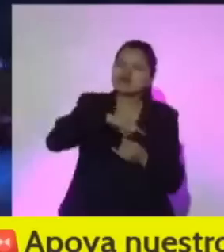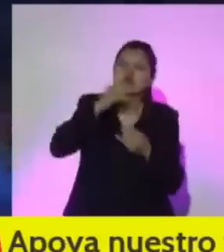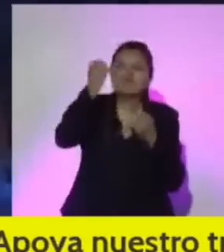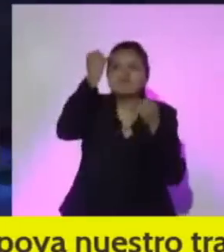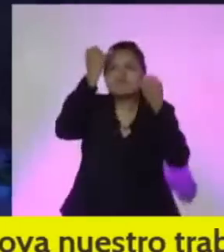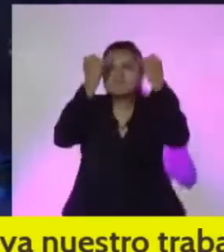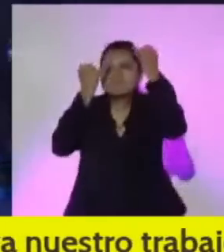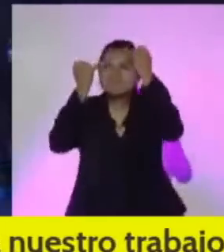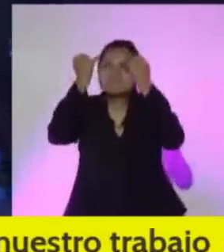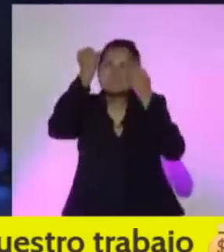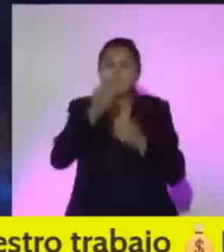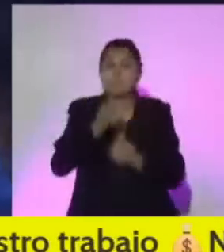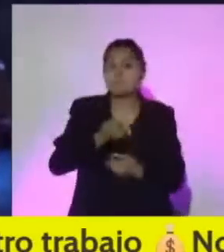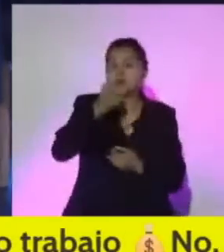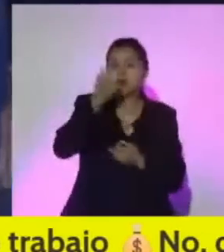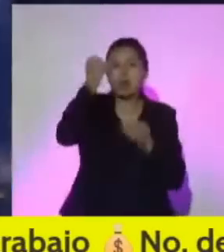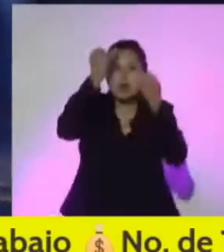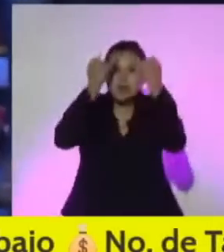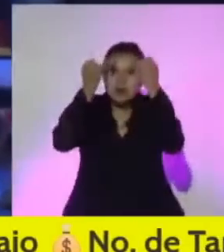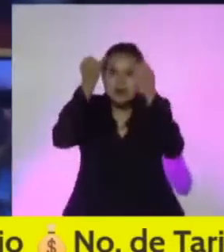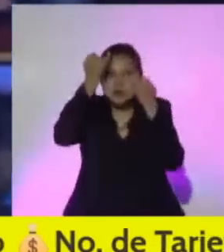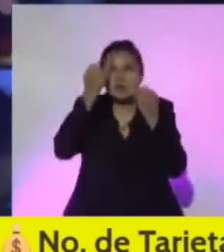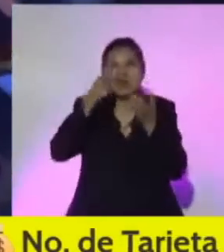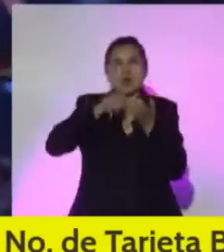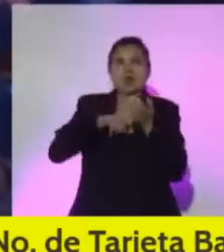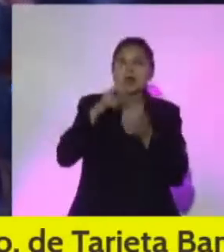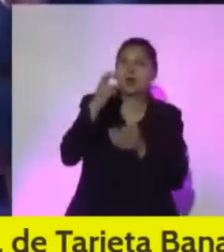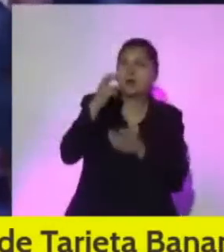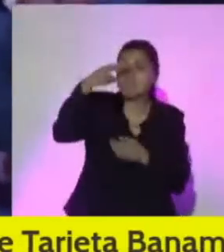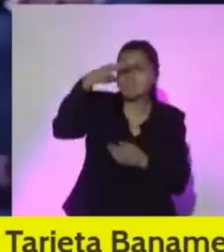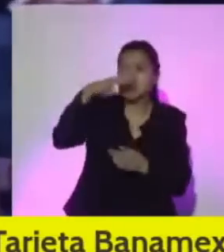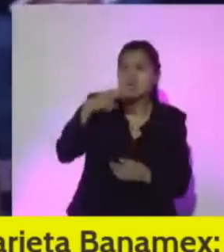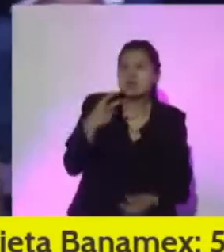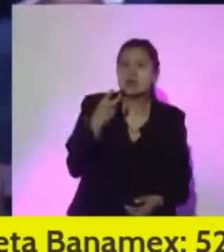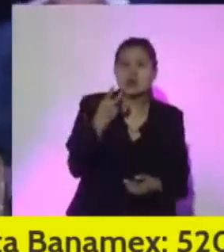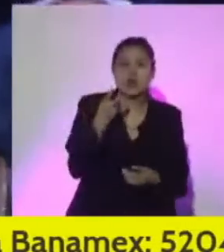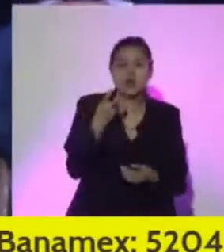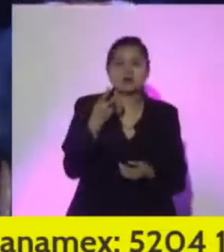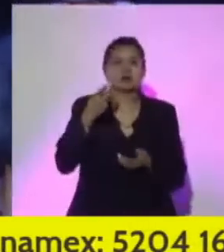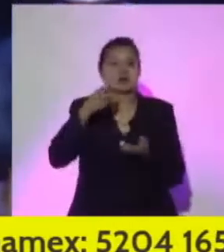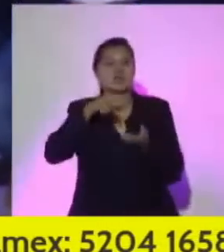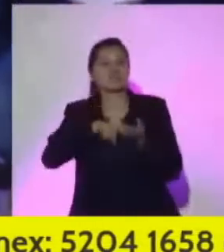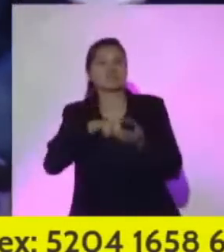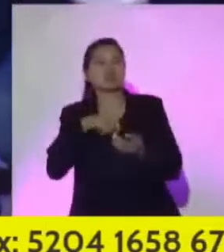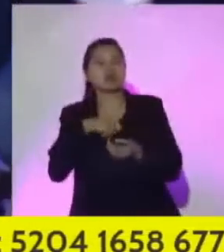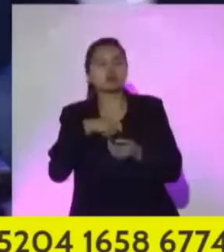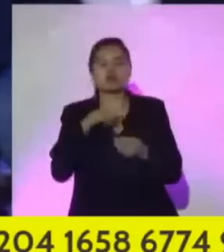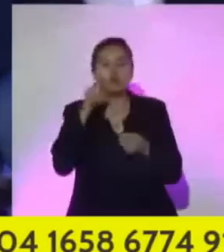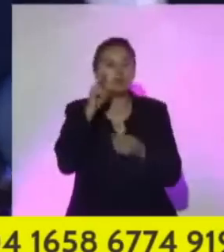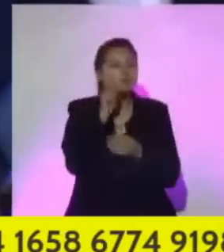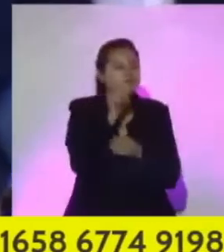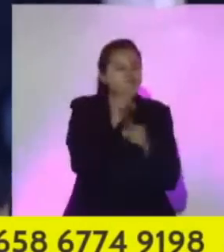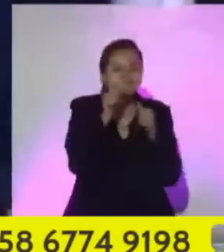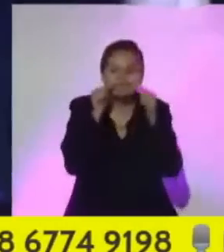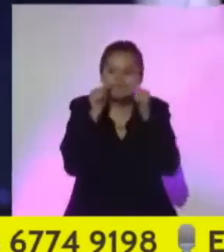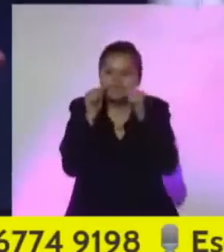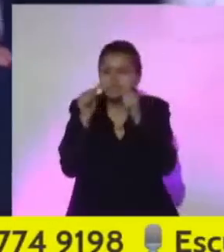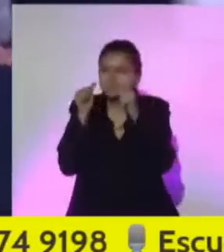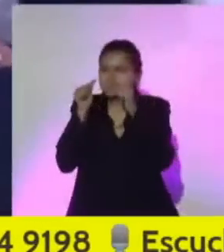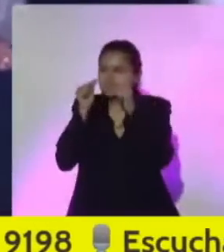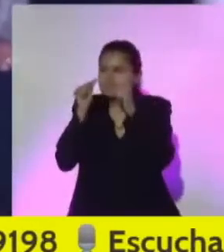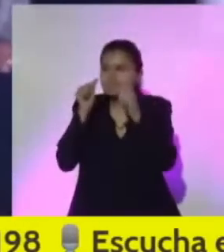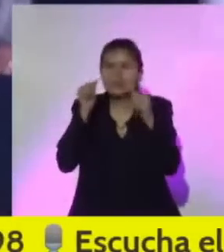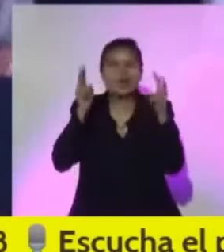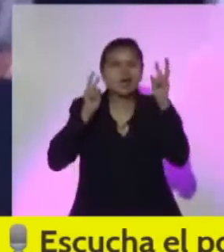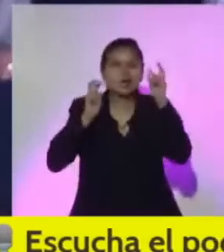cosas primero hay que imaginarse ese México y nos ha pedido que empecemos a escucharnos entre nosotros